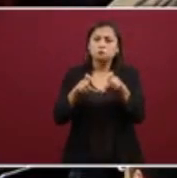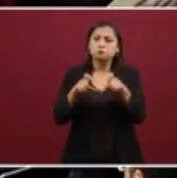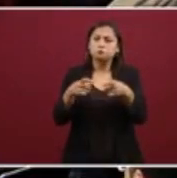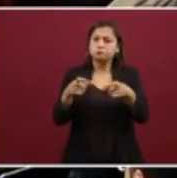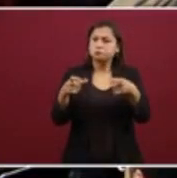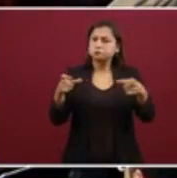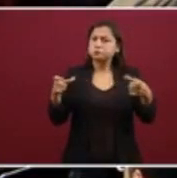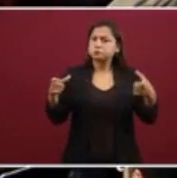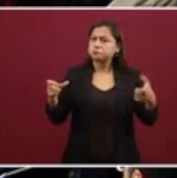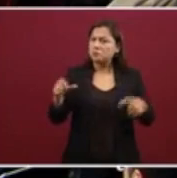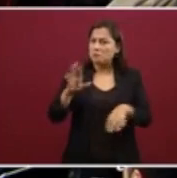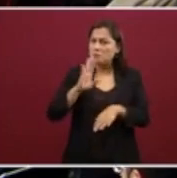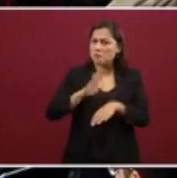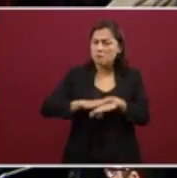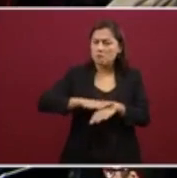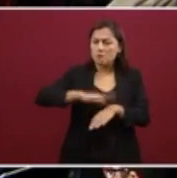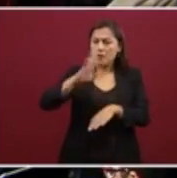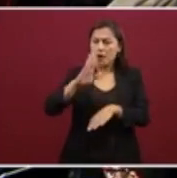están mejorando los salarios,